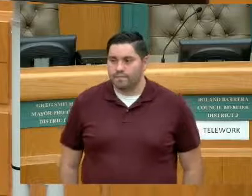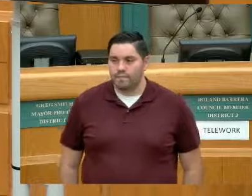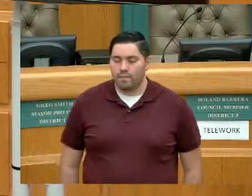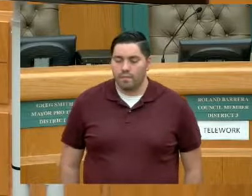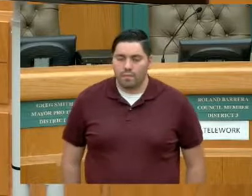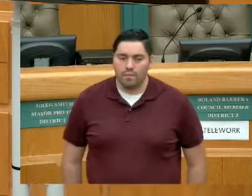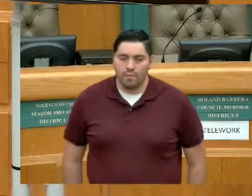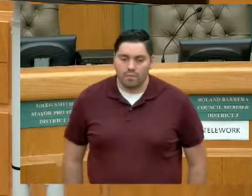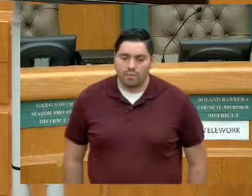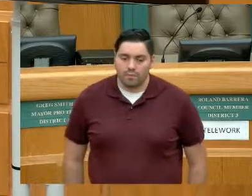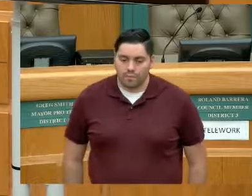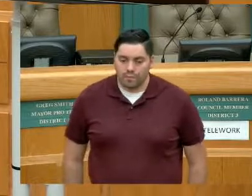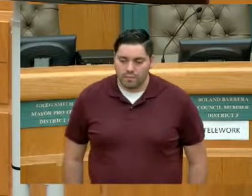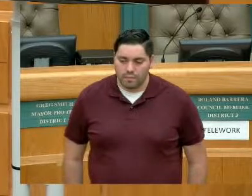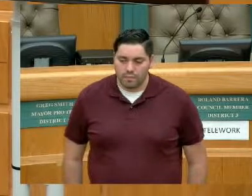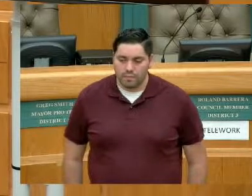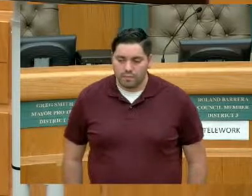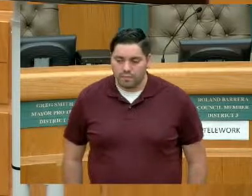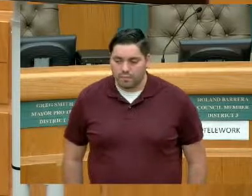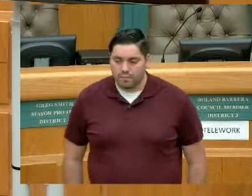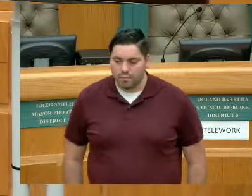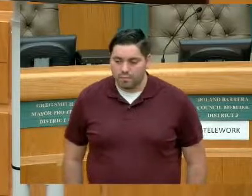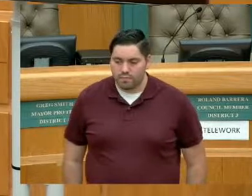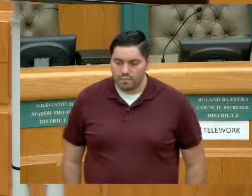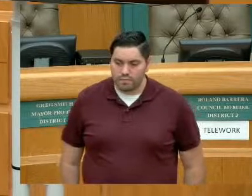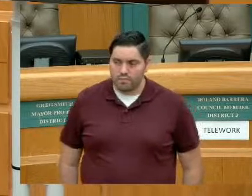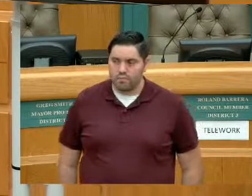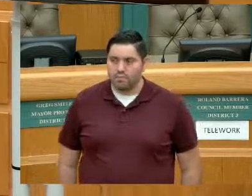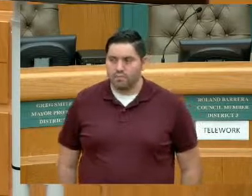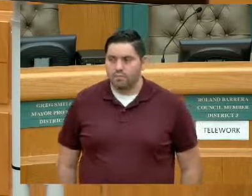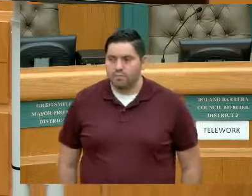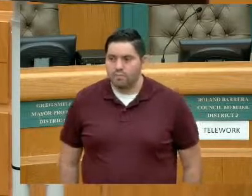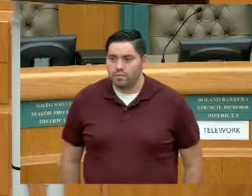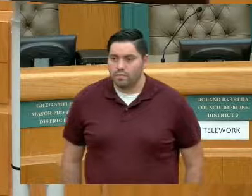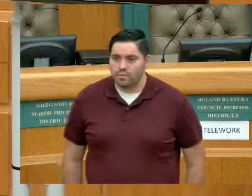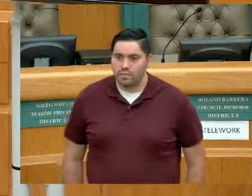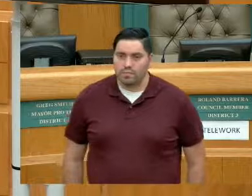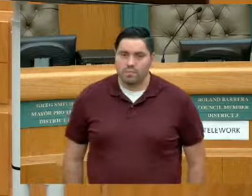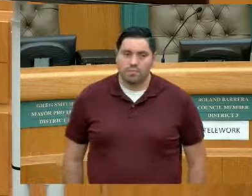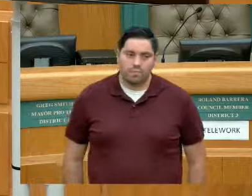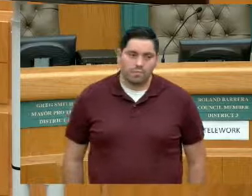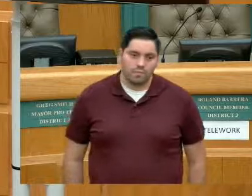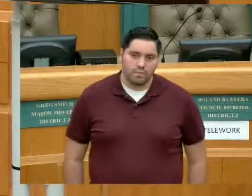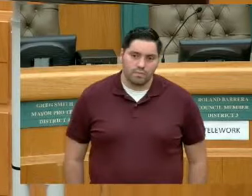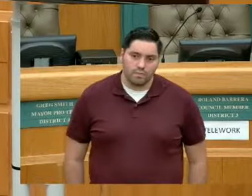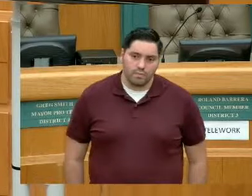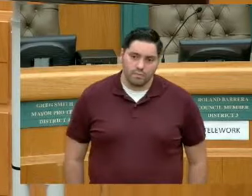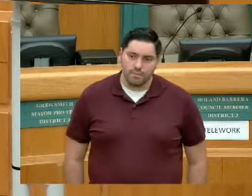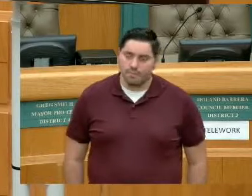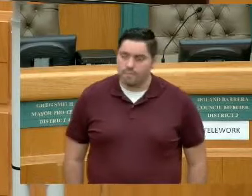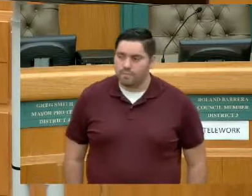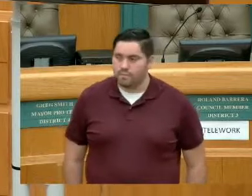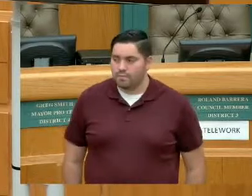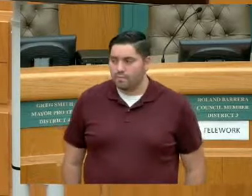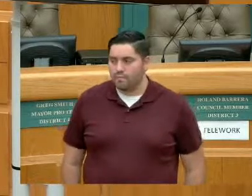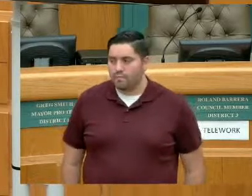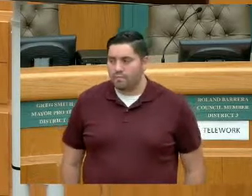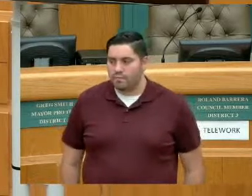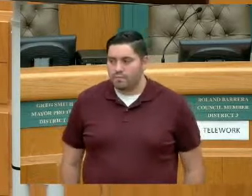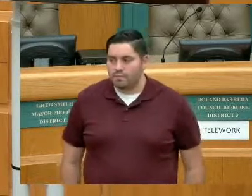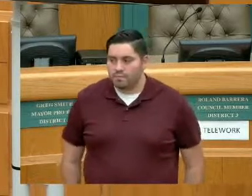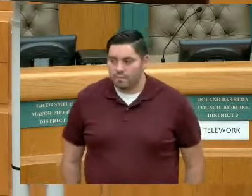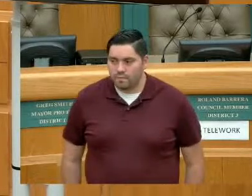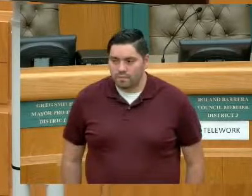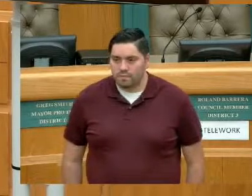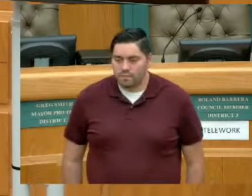como donaciones. Estos fondos son solamente donativos y no son impuestos. La Cámara de Comercio va a tener un programa para apoyar a los